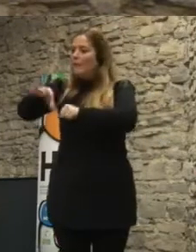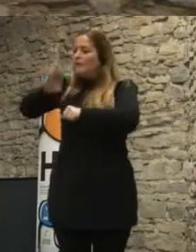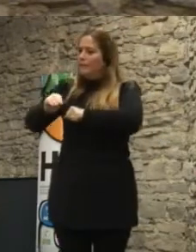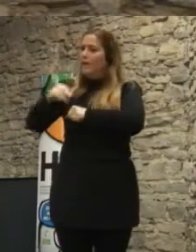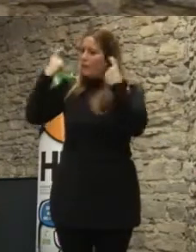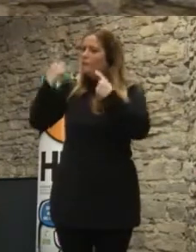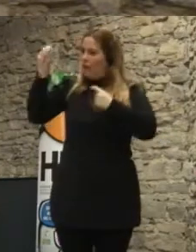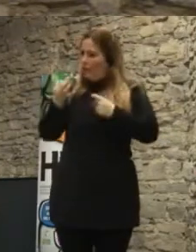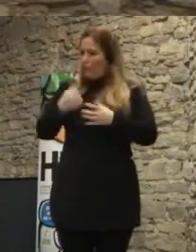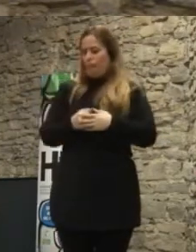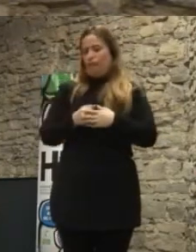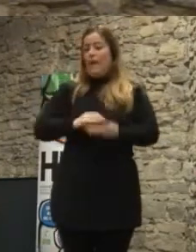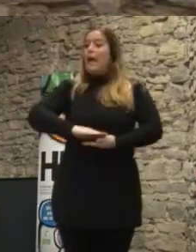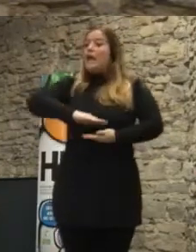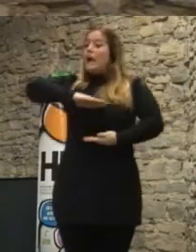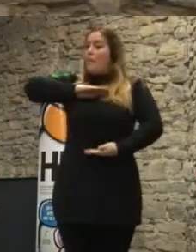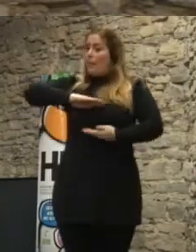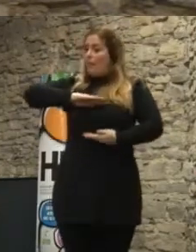La capacidad de